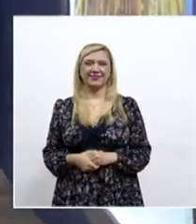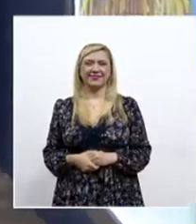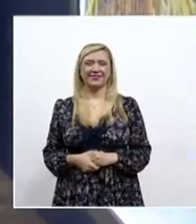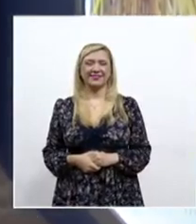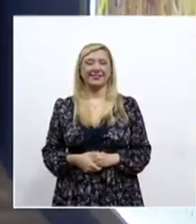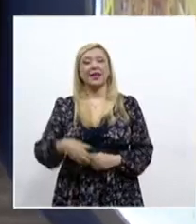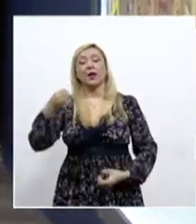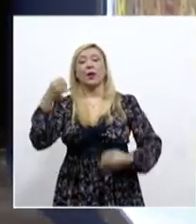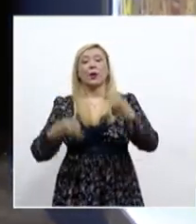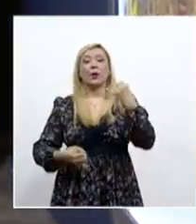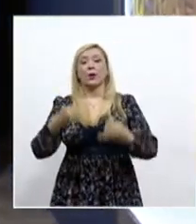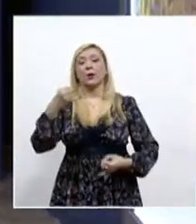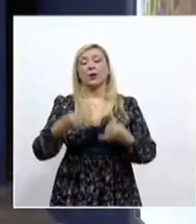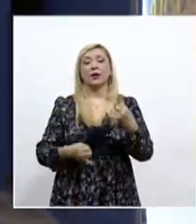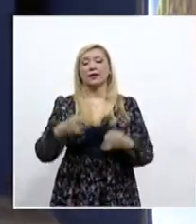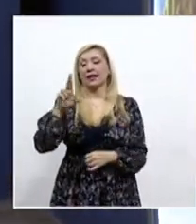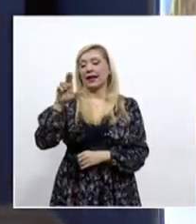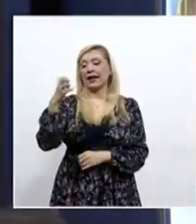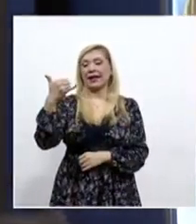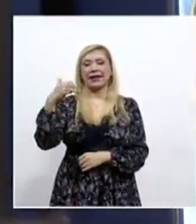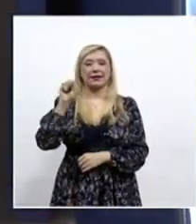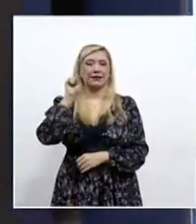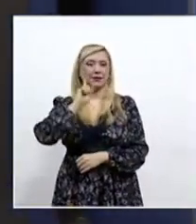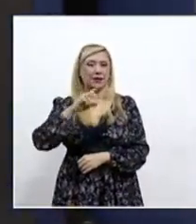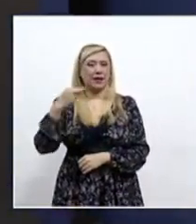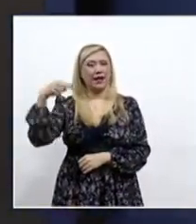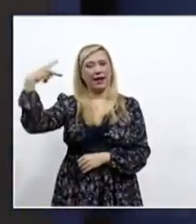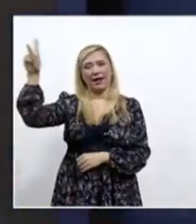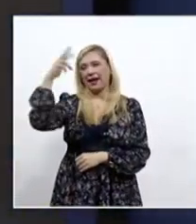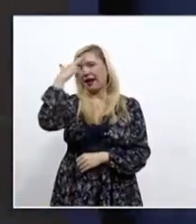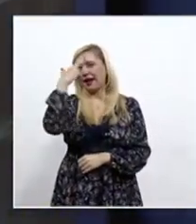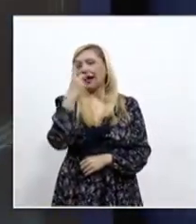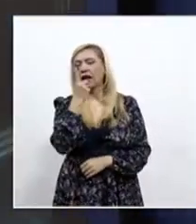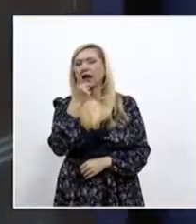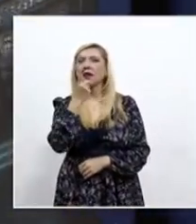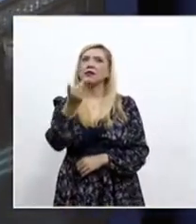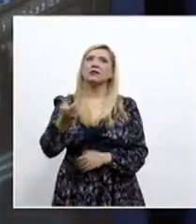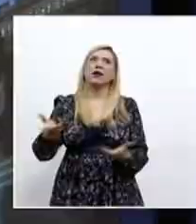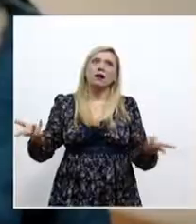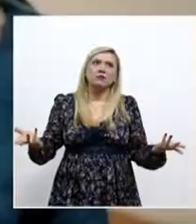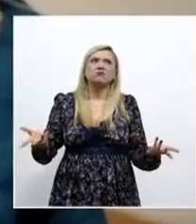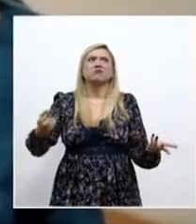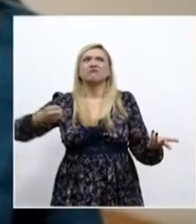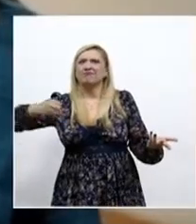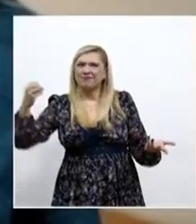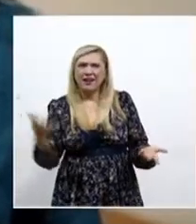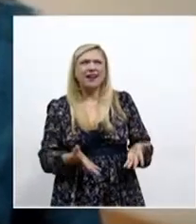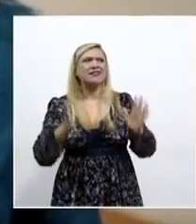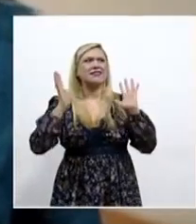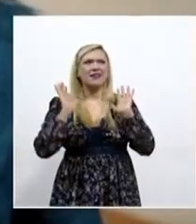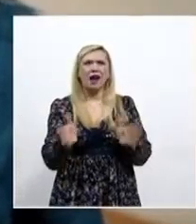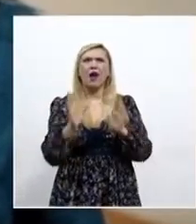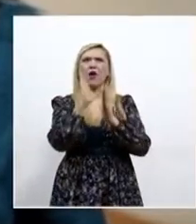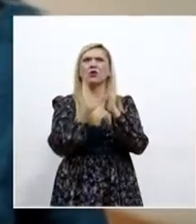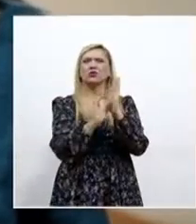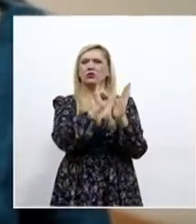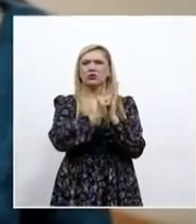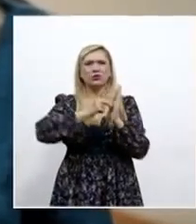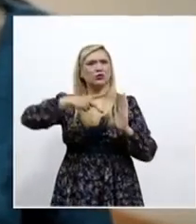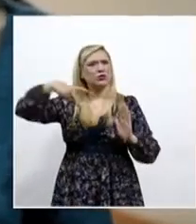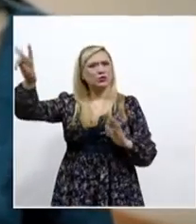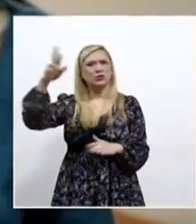El Instituto de Formación, Profesionalización y Carrera Judicial del Poder Judicial de Chiapas inició la capacitación a personal